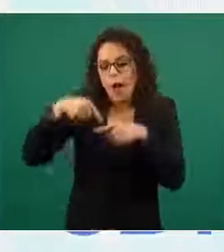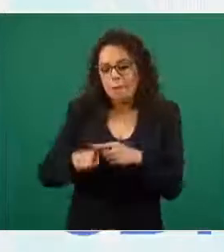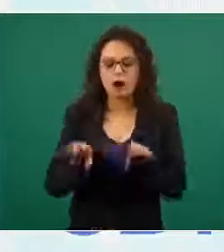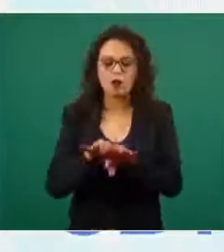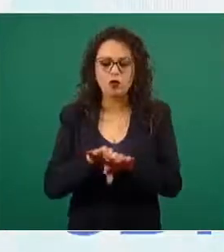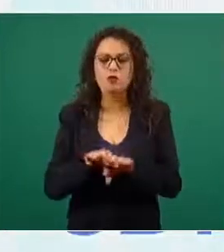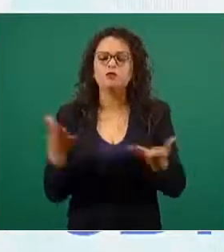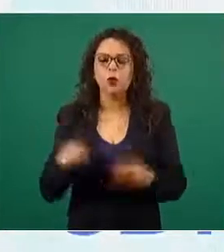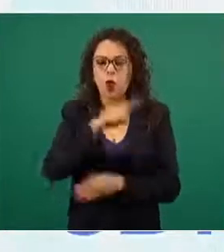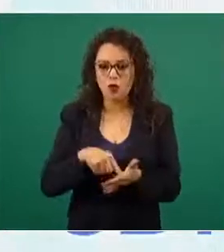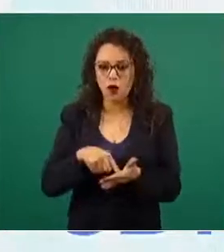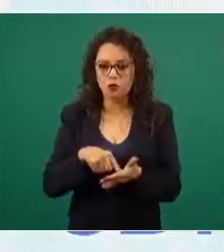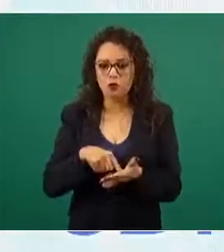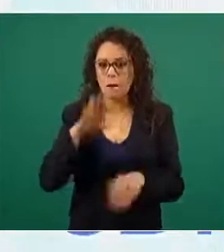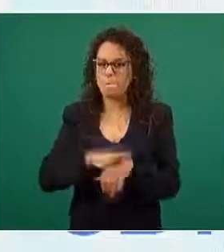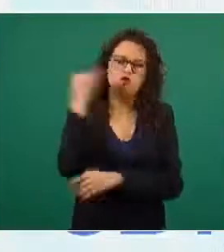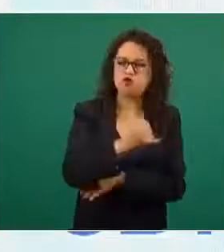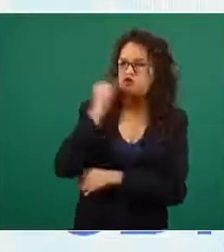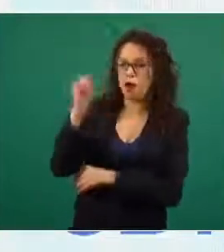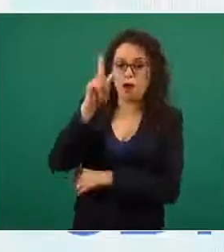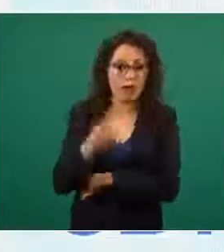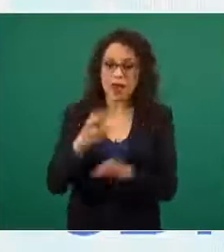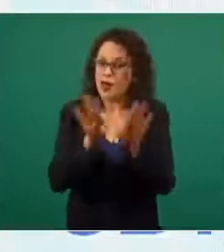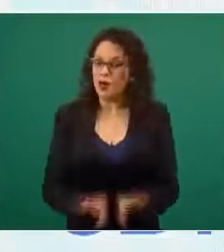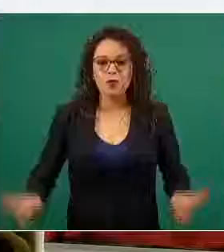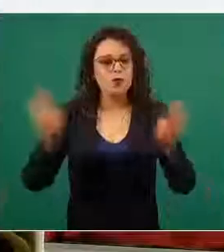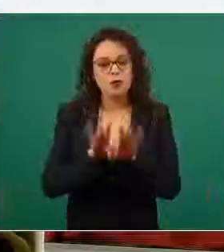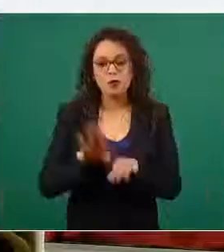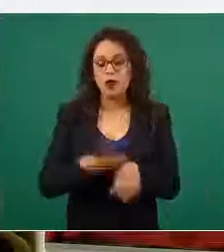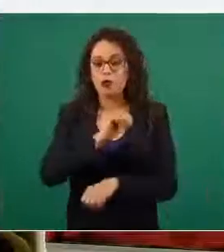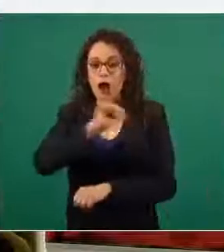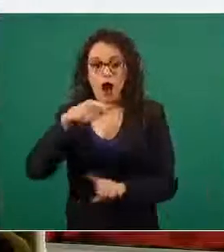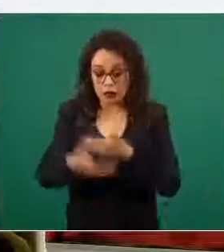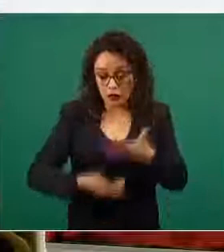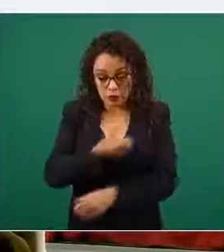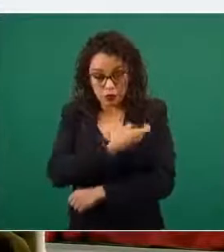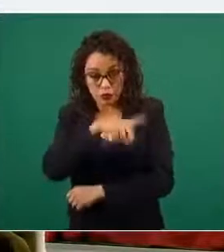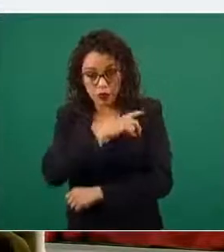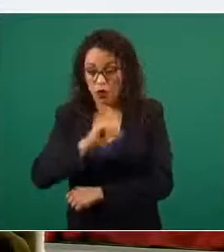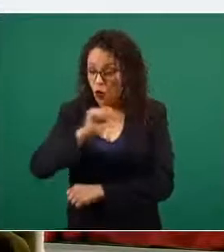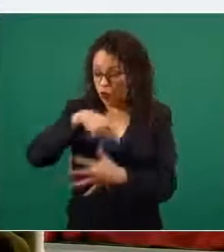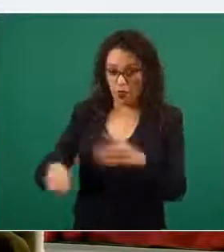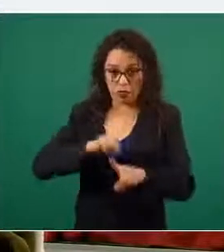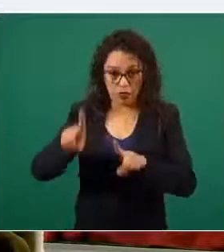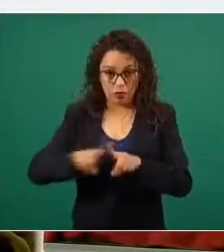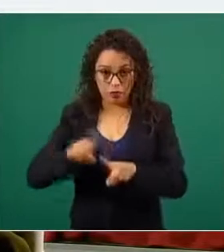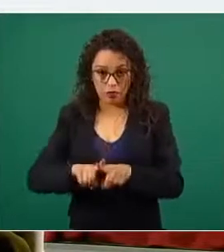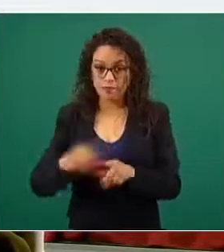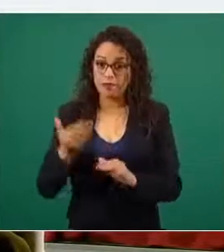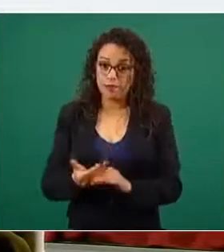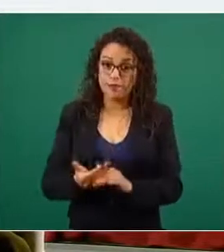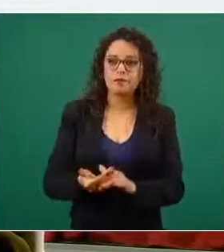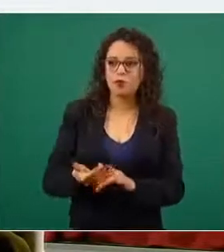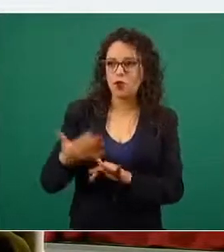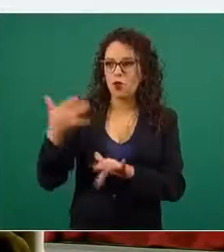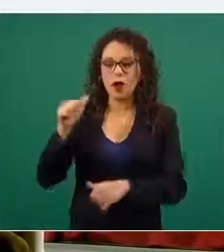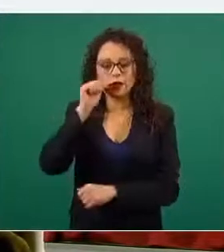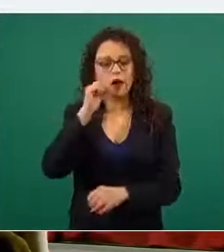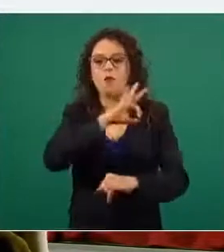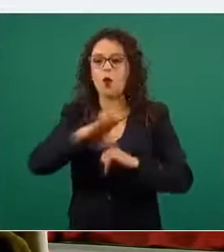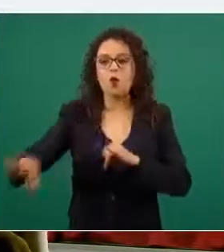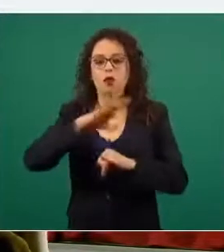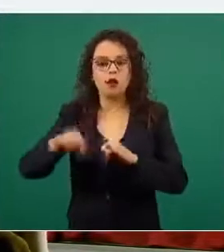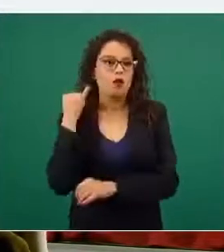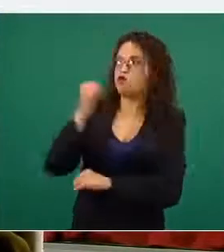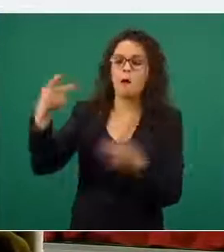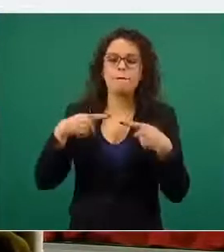por las zonas más remotas. Esto es importantísimo. Generalmente los recursos de salud o los servicios de salud y muchos otros servicios sociales históricamente llegan al final a las zonas